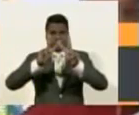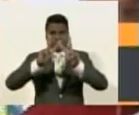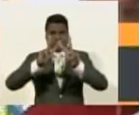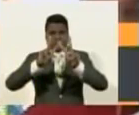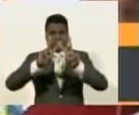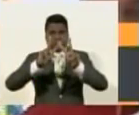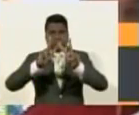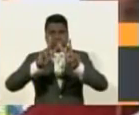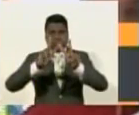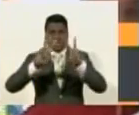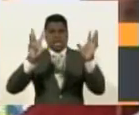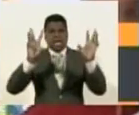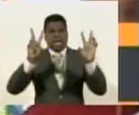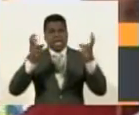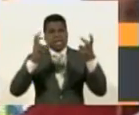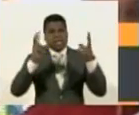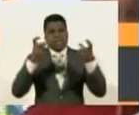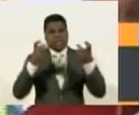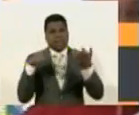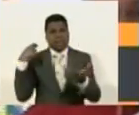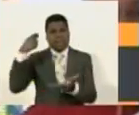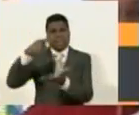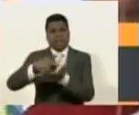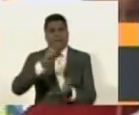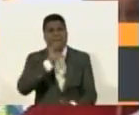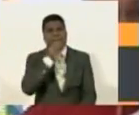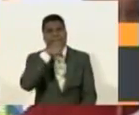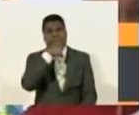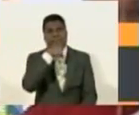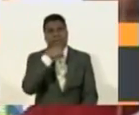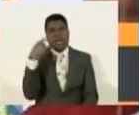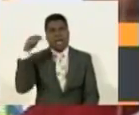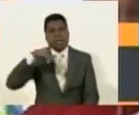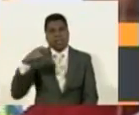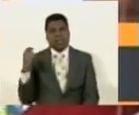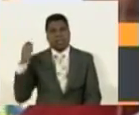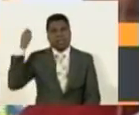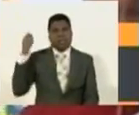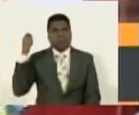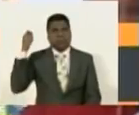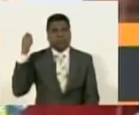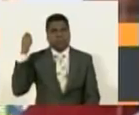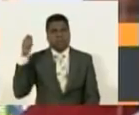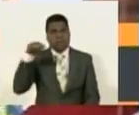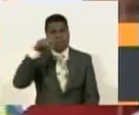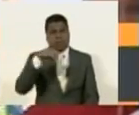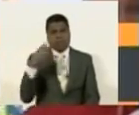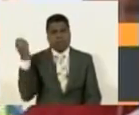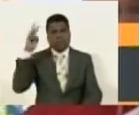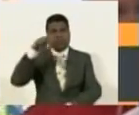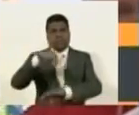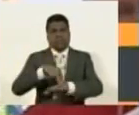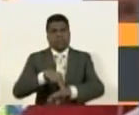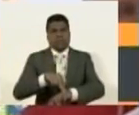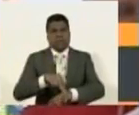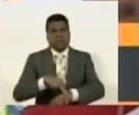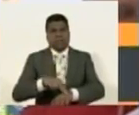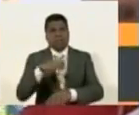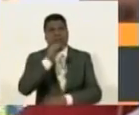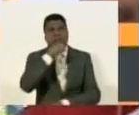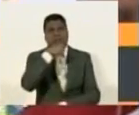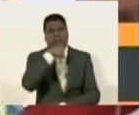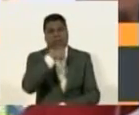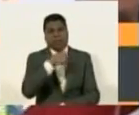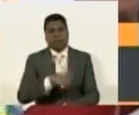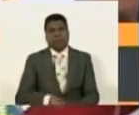El tema de los pensionados, ustedes saben, hermanos, los diputados, aquí están los diputados, ¿verdad?, de la Asamblea Nacional. Y los más viejitos, digo,